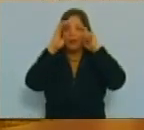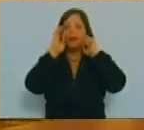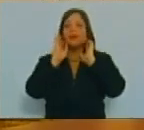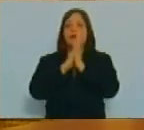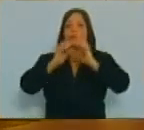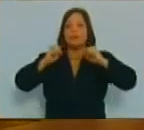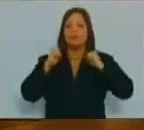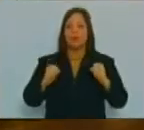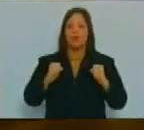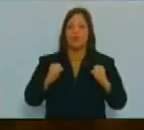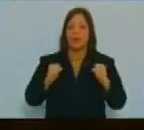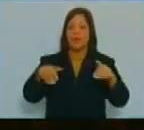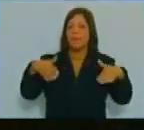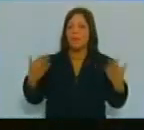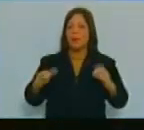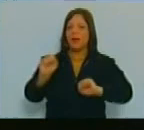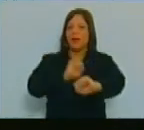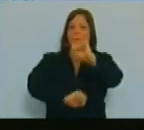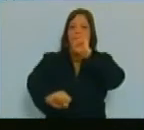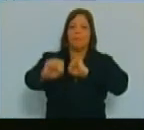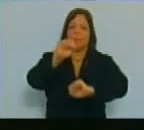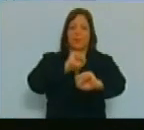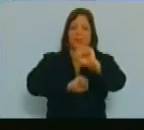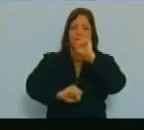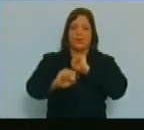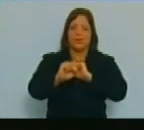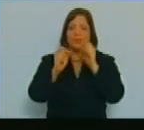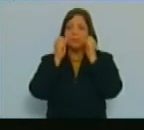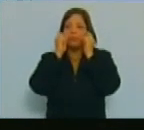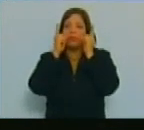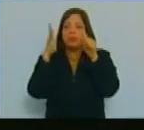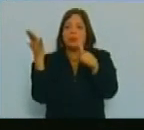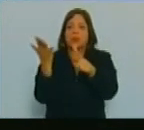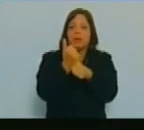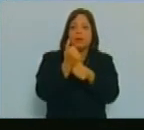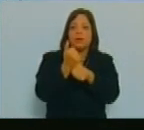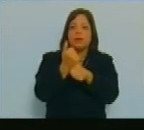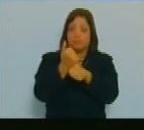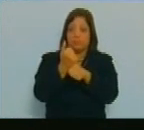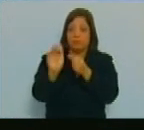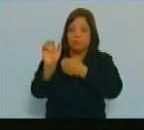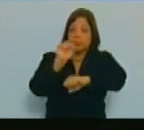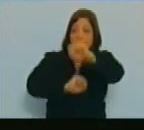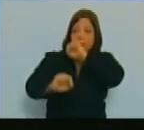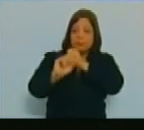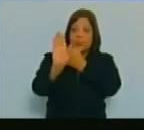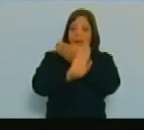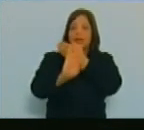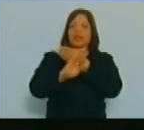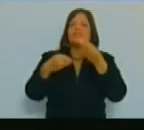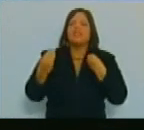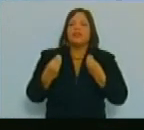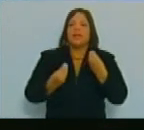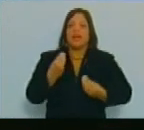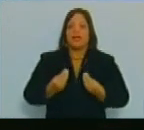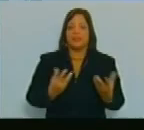ciudadana para prevenir descubrir y neutralizar cualquier acción